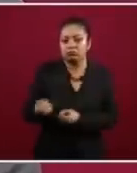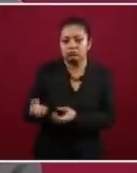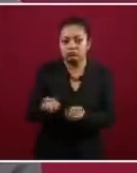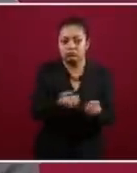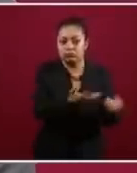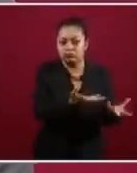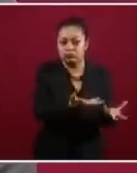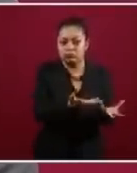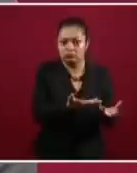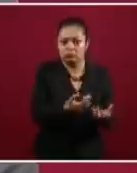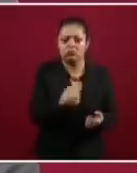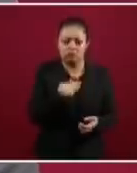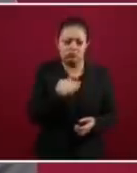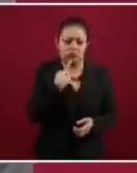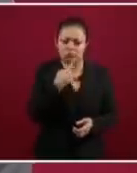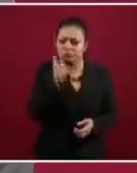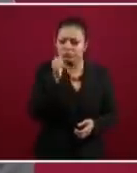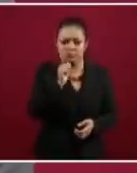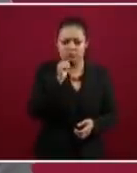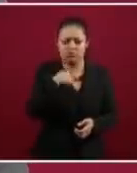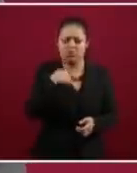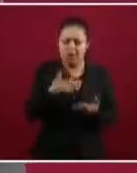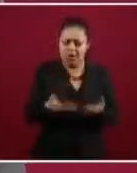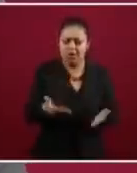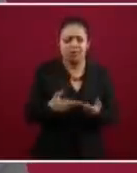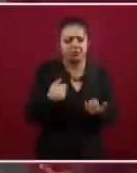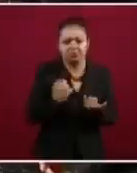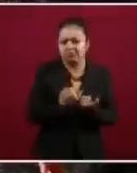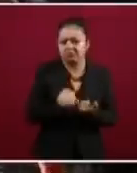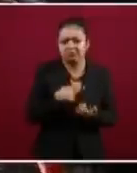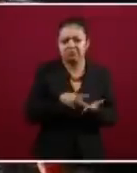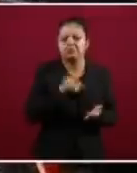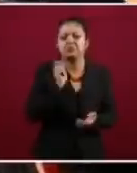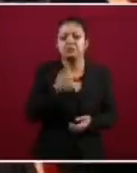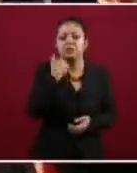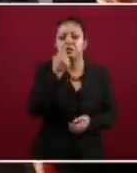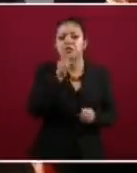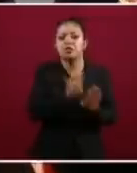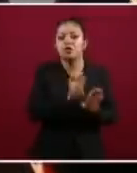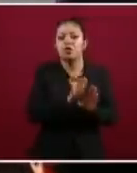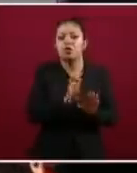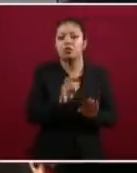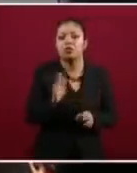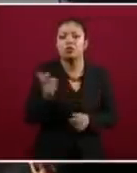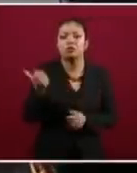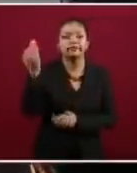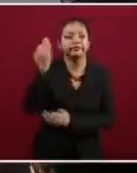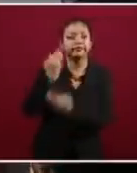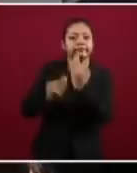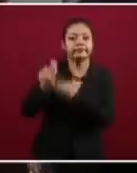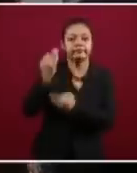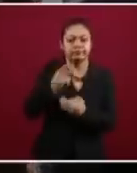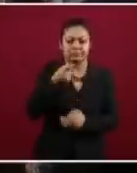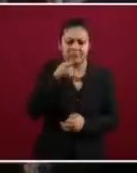De un gobierno, lo he dicho en otras ocasiones y lo repito ahora, mantenido y bueno para nada.